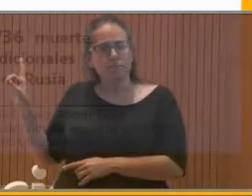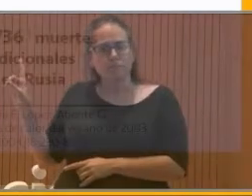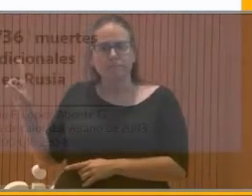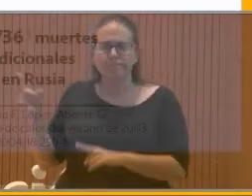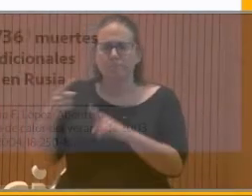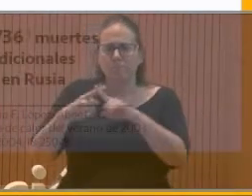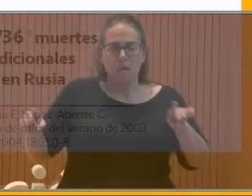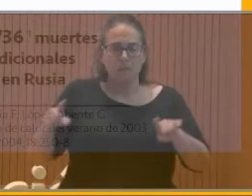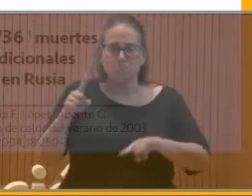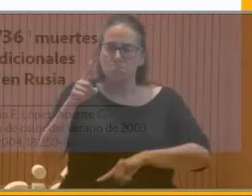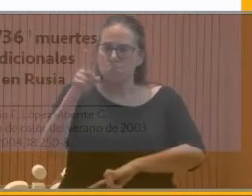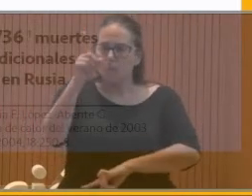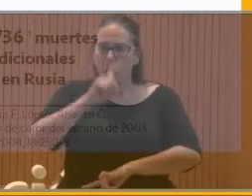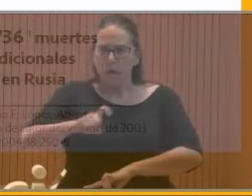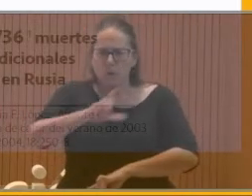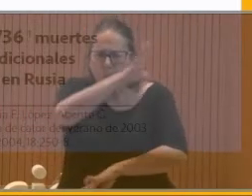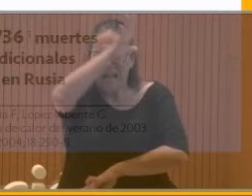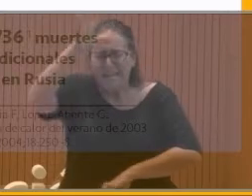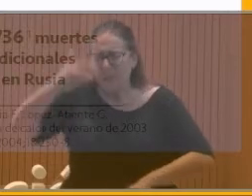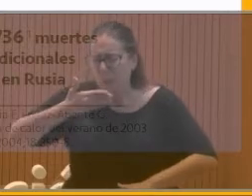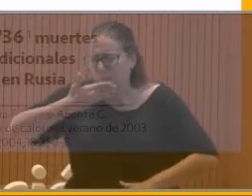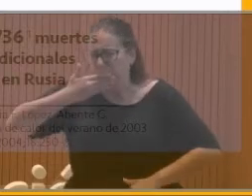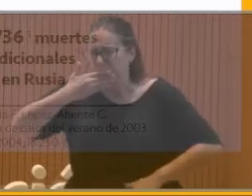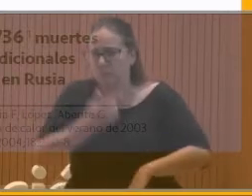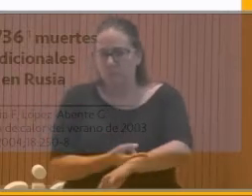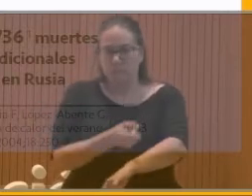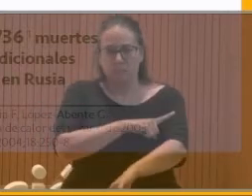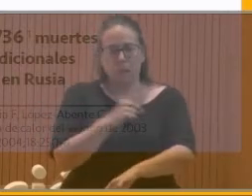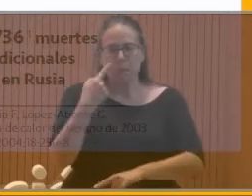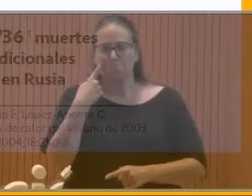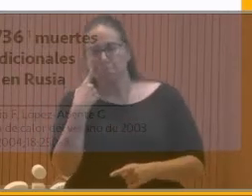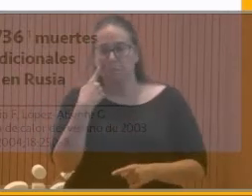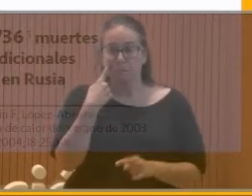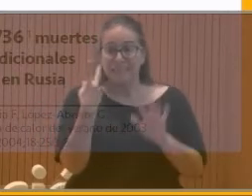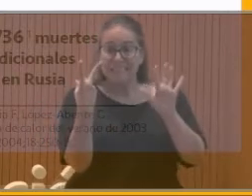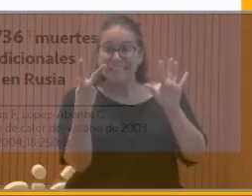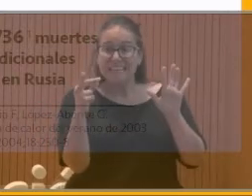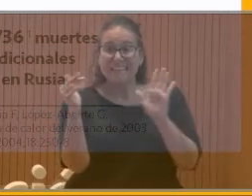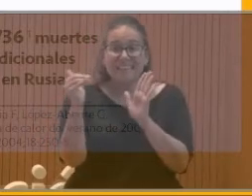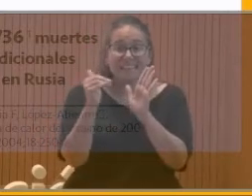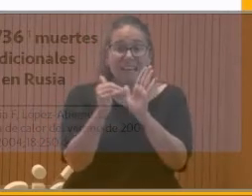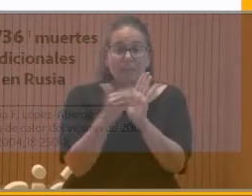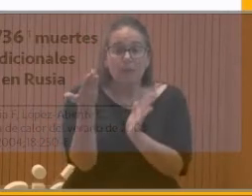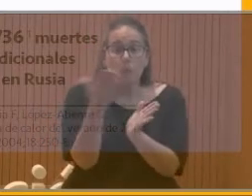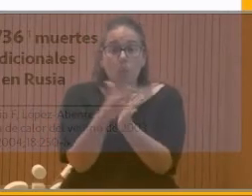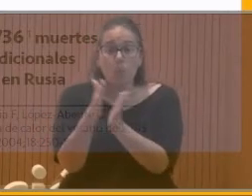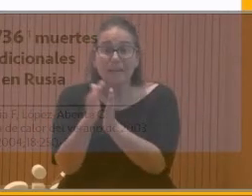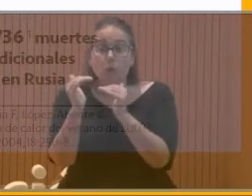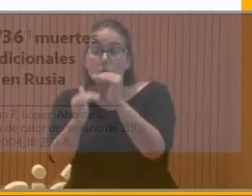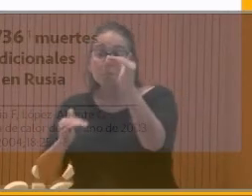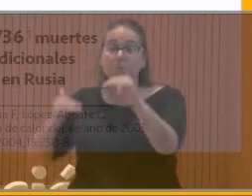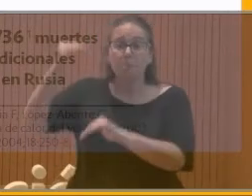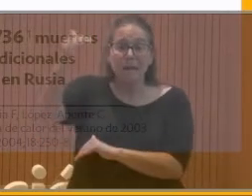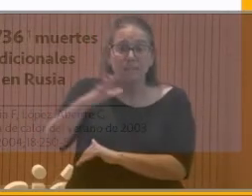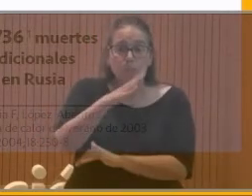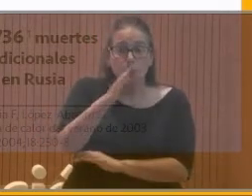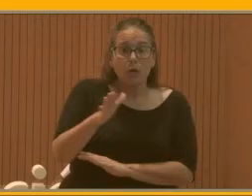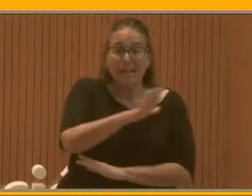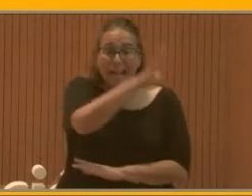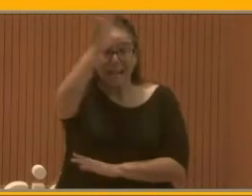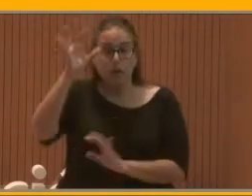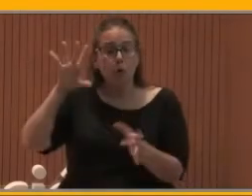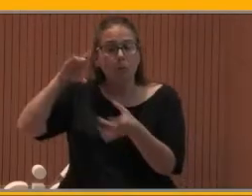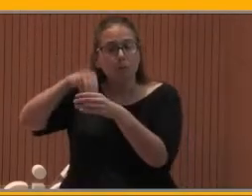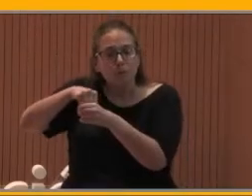un año extraordinariamente cálido en el que se calcula que hay 70.000 muertes adicionales por calor en Europa, 6.600